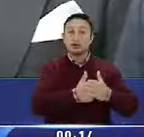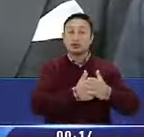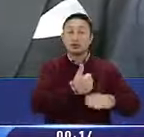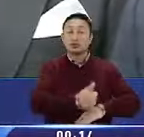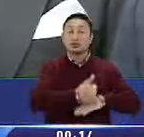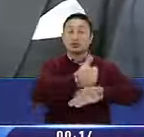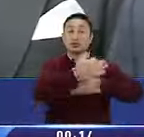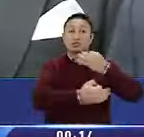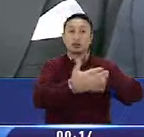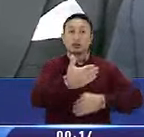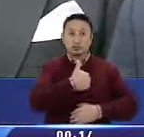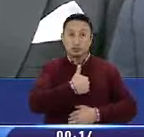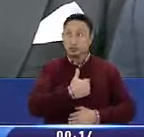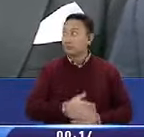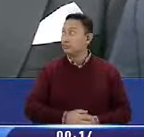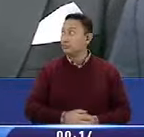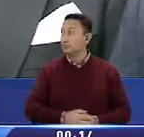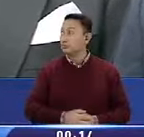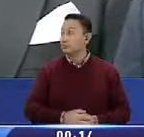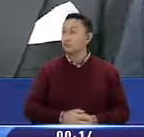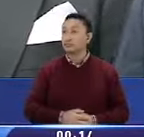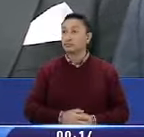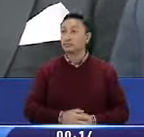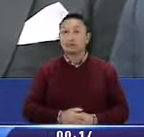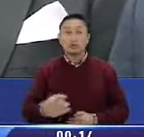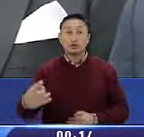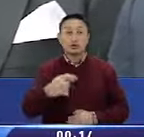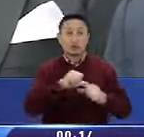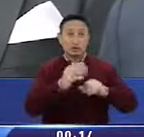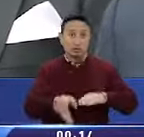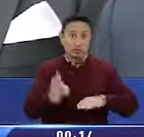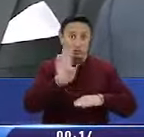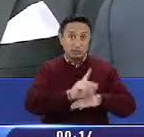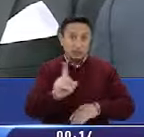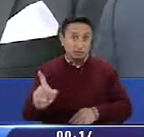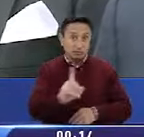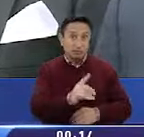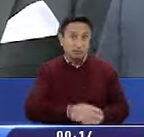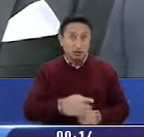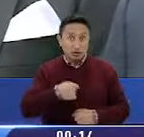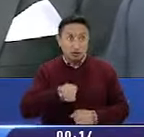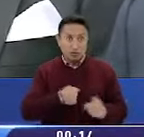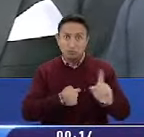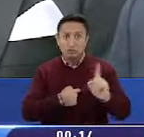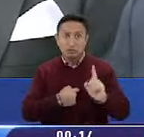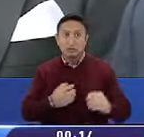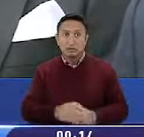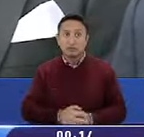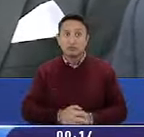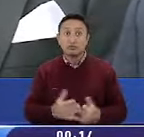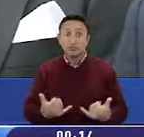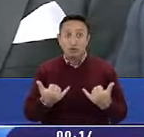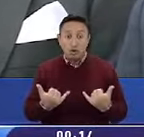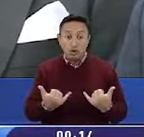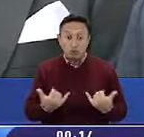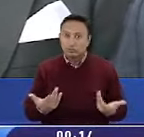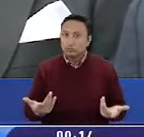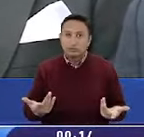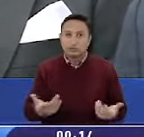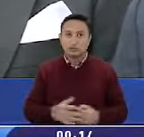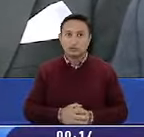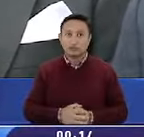político en su contra. ¿Teme ir a la asamblea a rendir cuentas? Para absolutamente nada, no es este el momento, pero